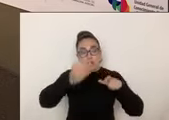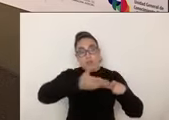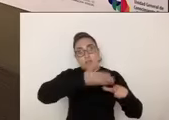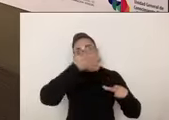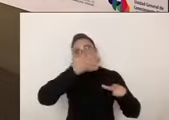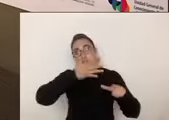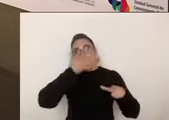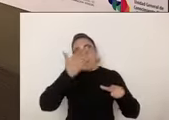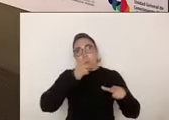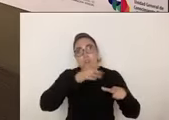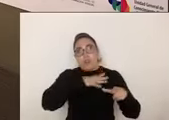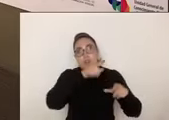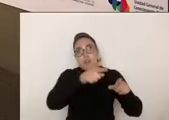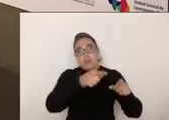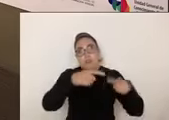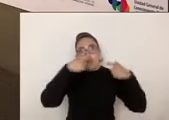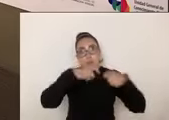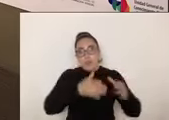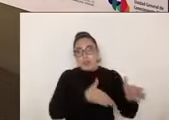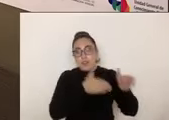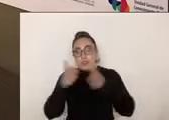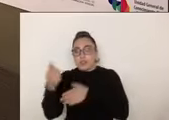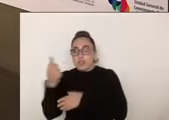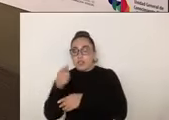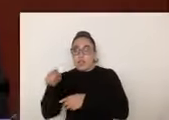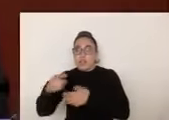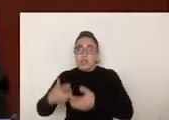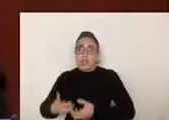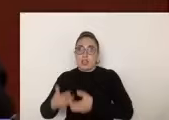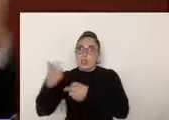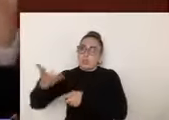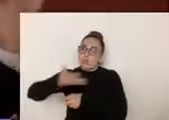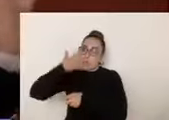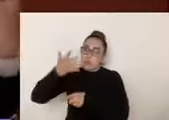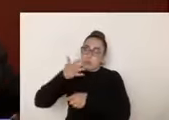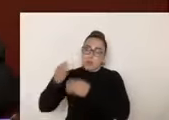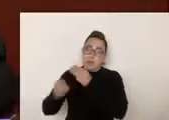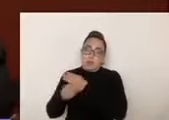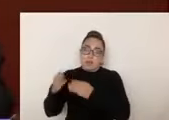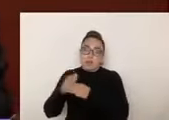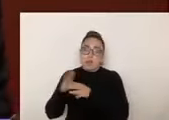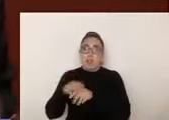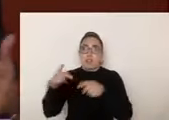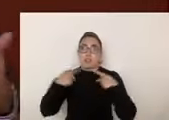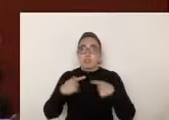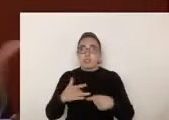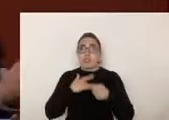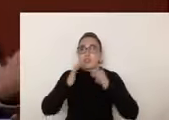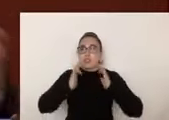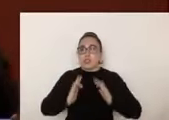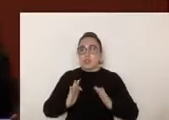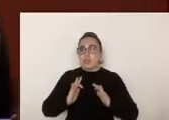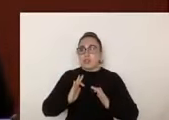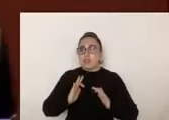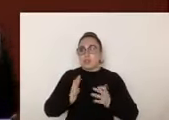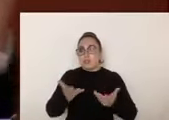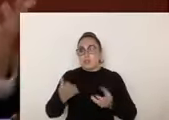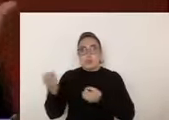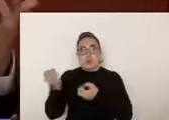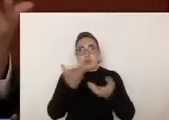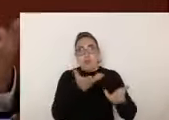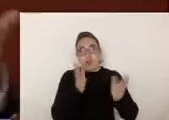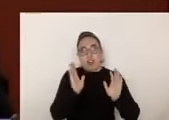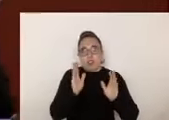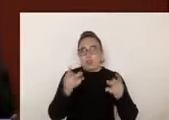ponía al lado de una planta de reciclaje y se olía el caucho, porque la gente se siente cómoda con el olor y dona. A ver, se supone que las